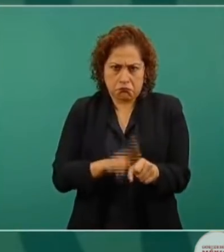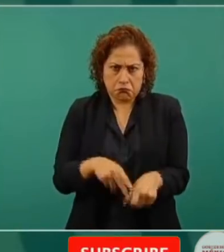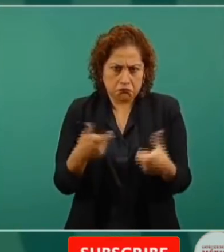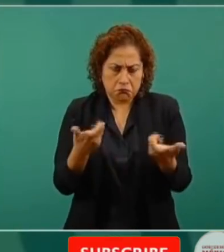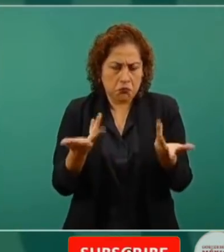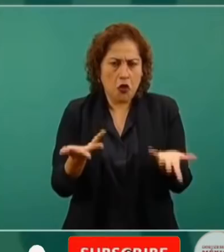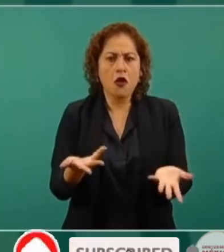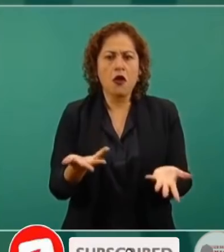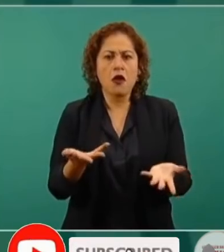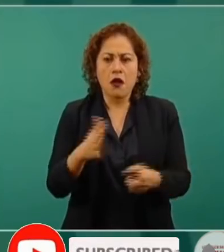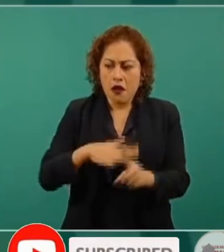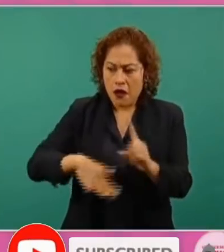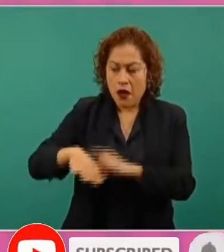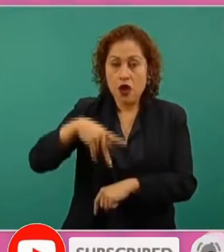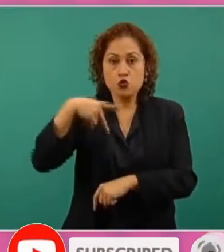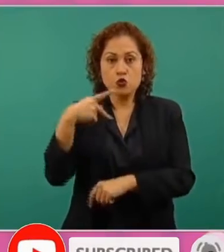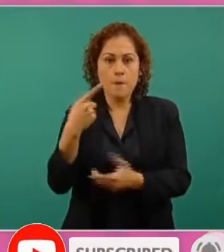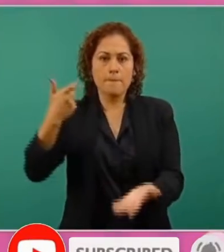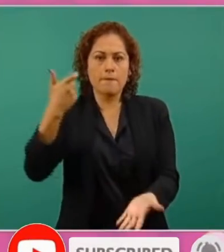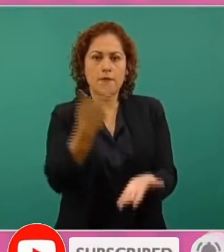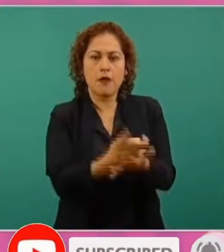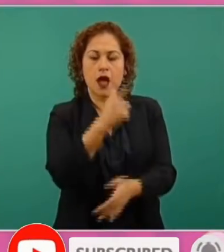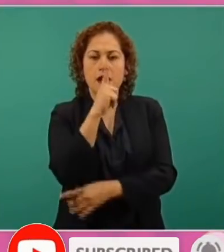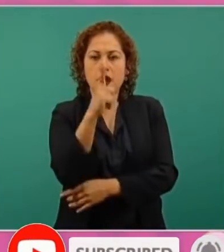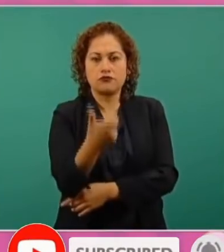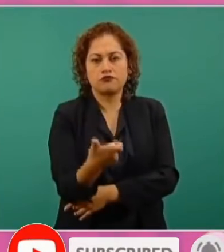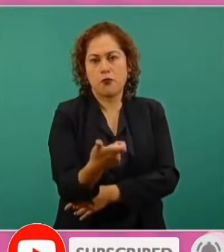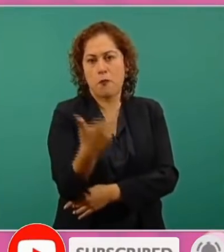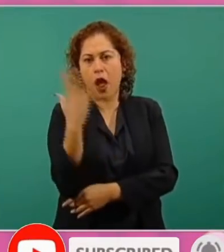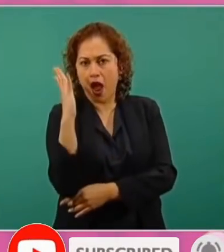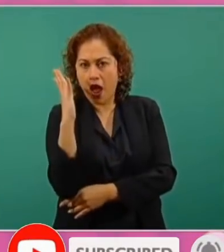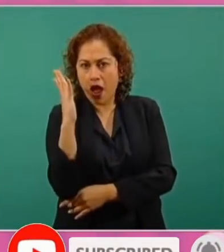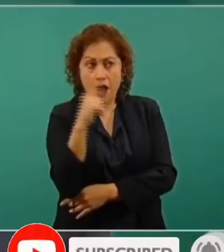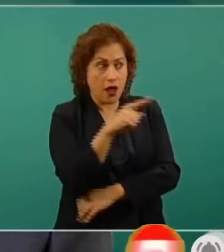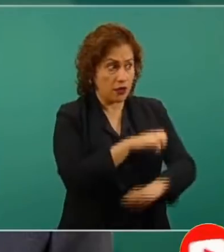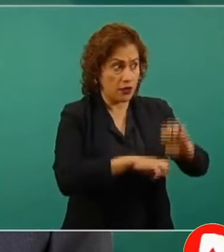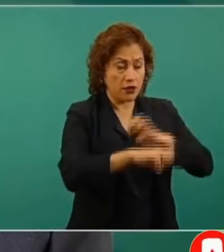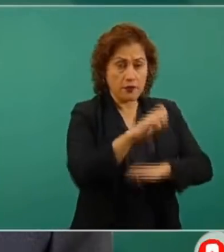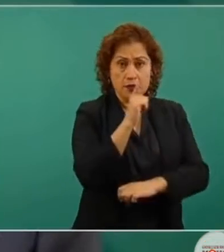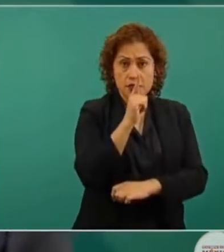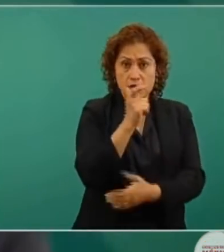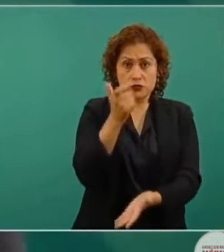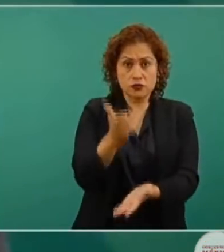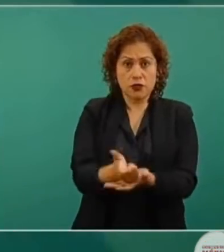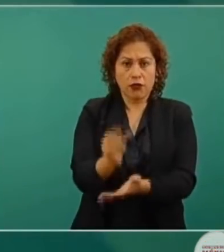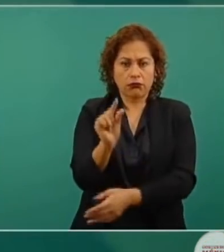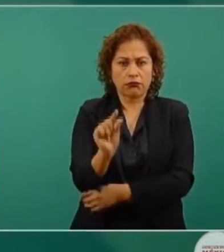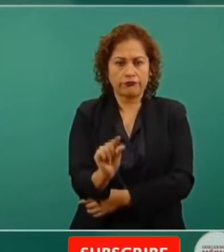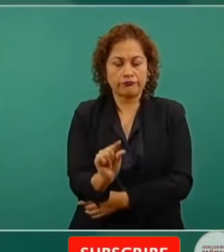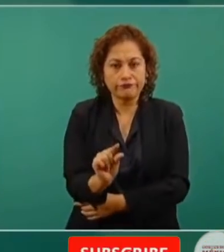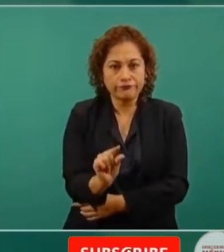pagan mucho más por su electricidad que las grandes empresas, que los grandes